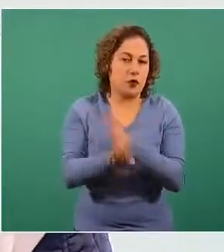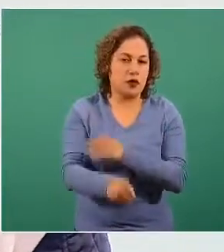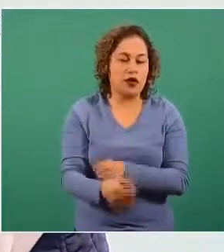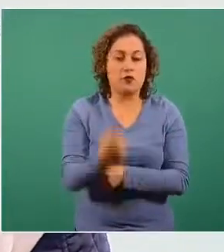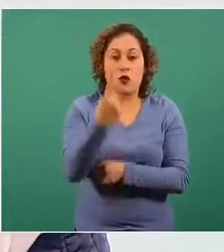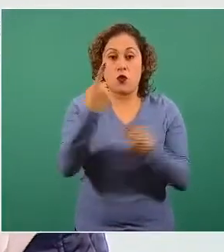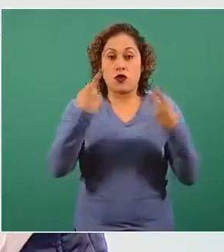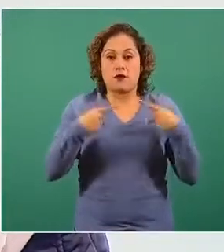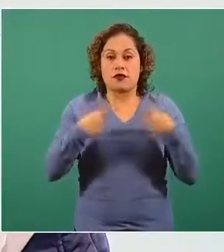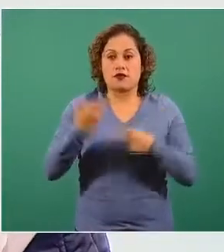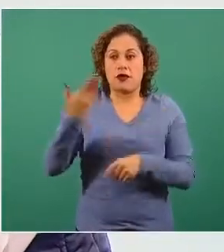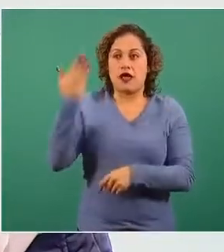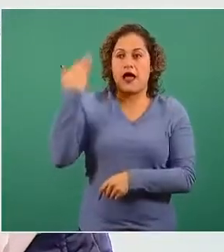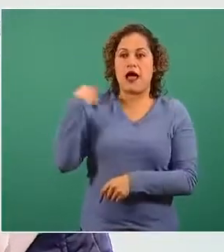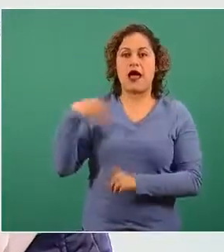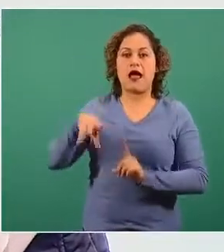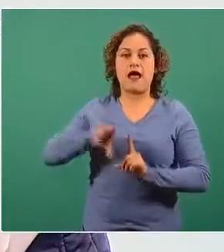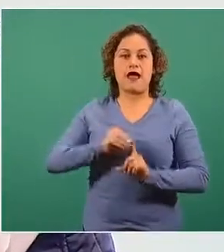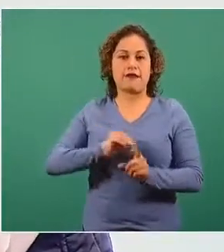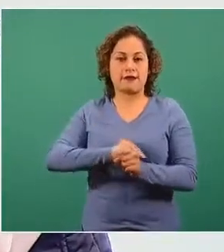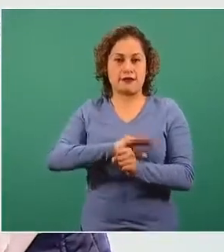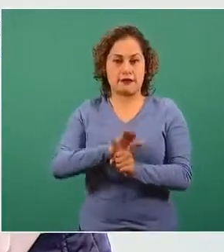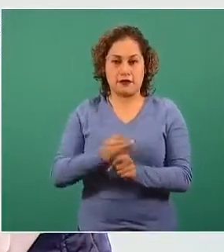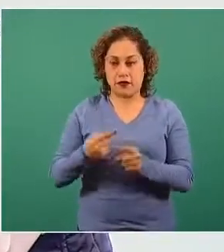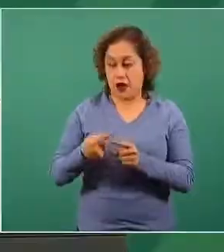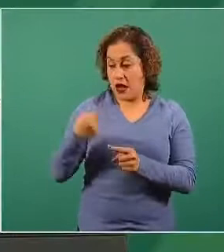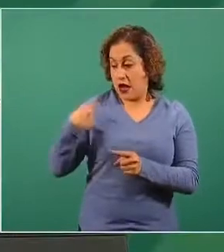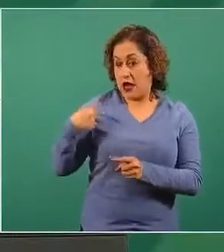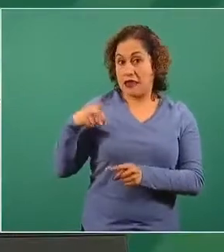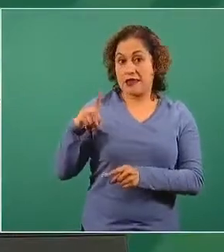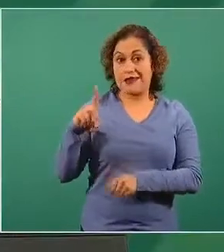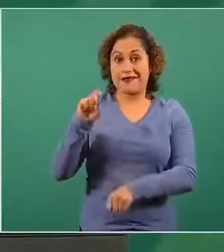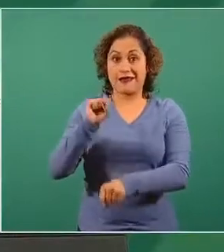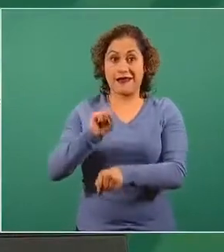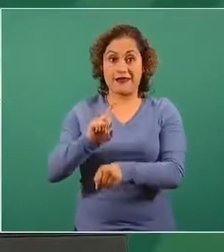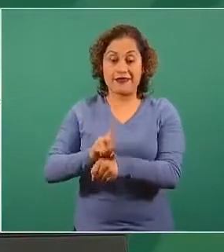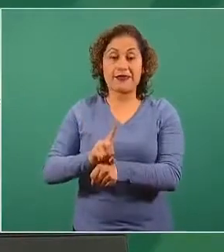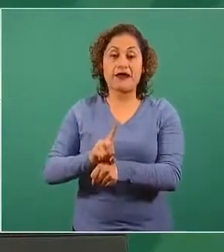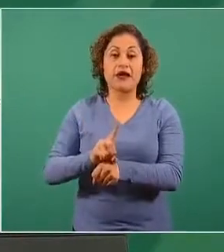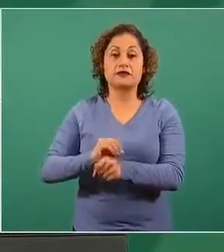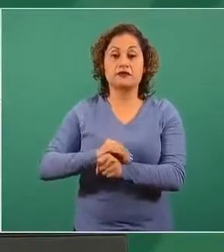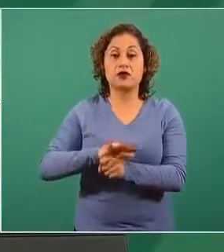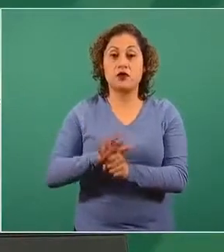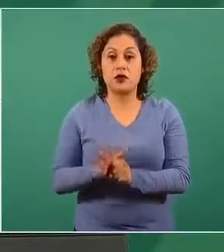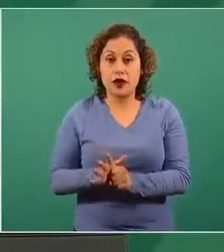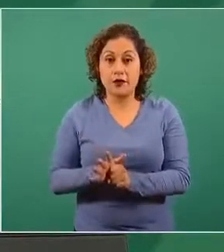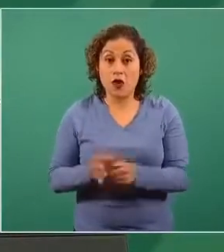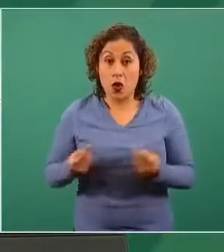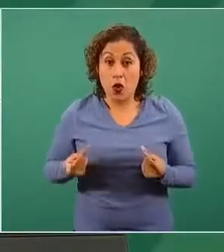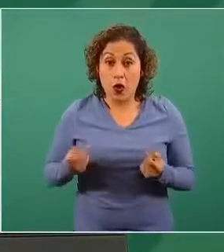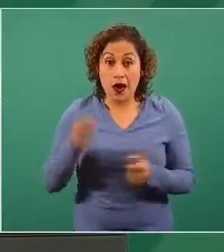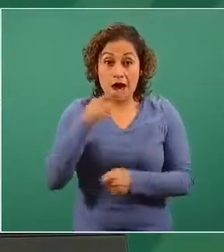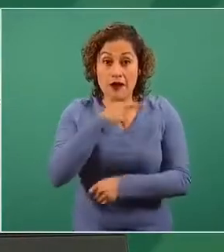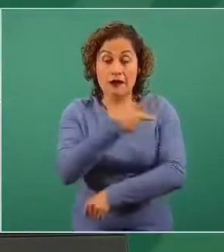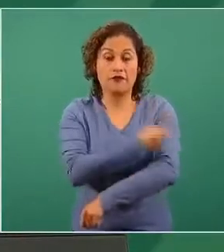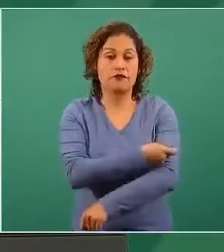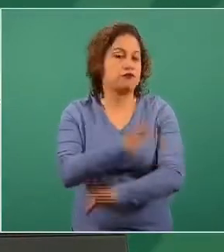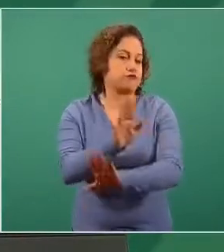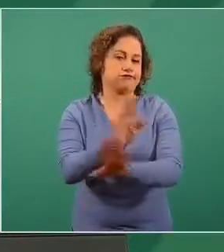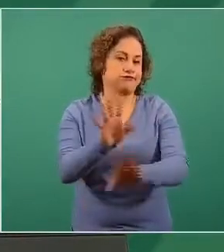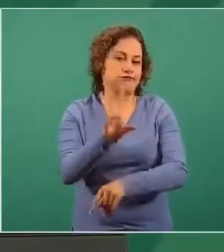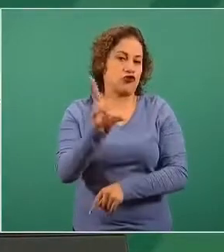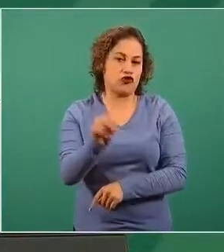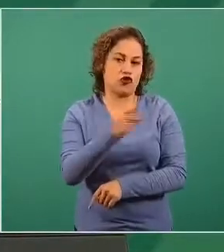tuvo coronavirus en los últimos 30 días, debe de posponerse la vacunación. Si